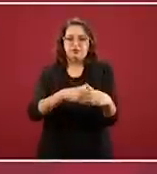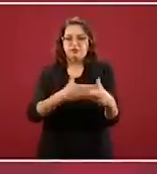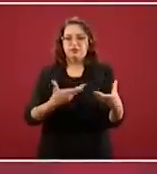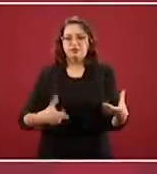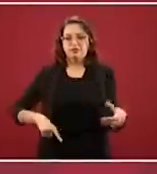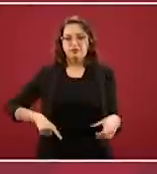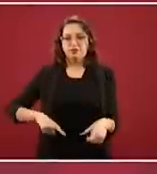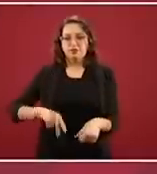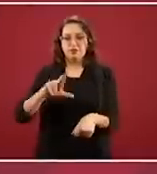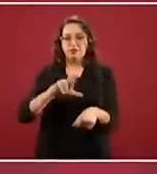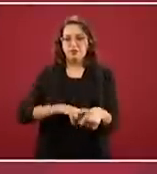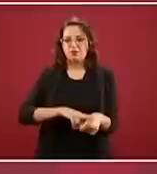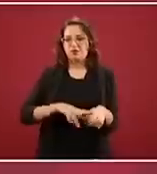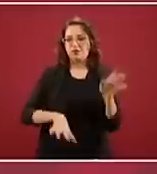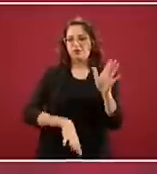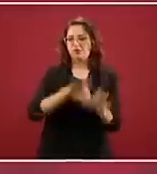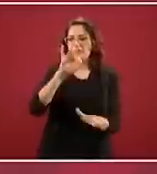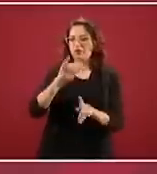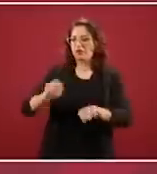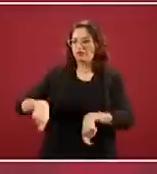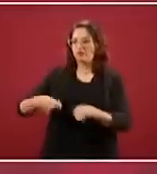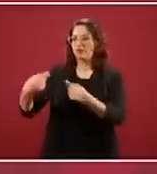ejecutivos de los estados,